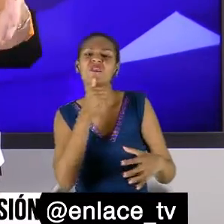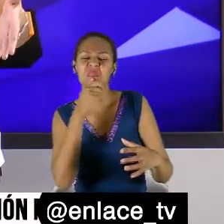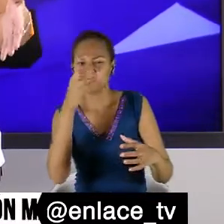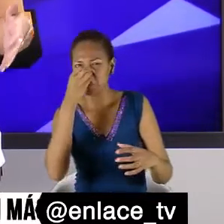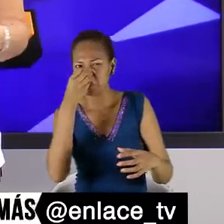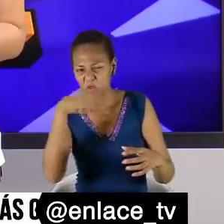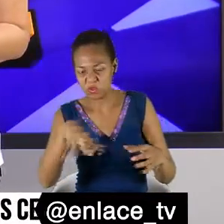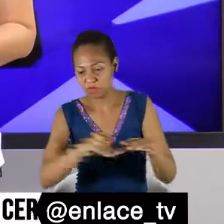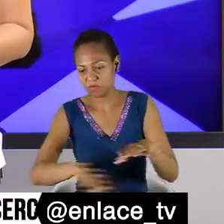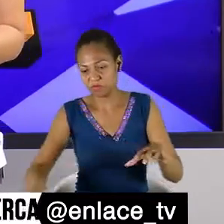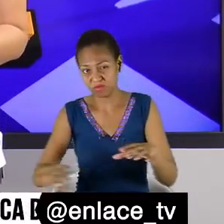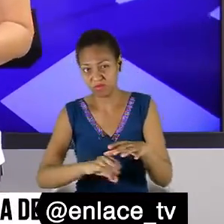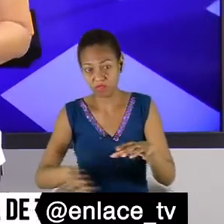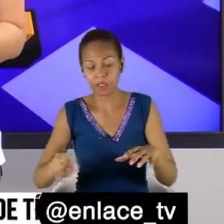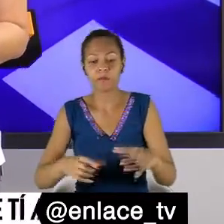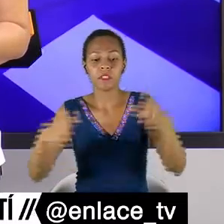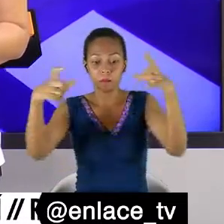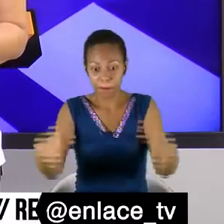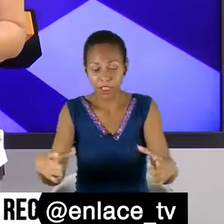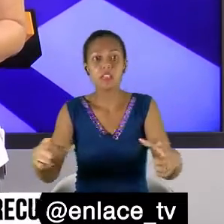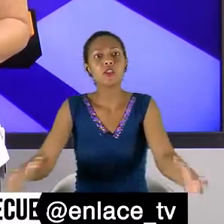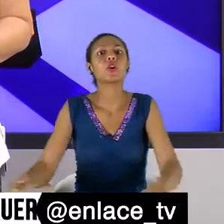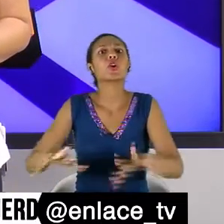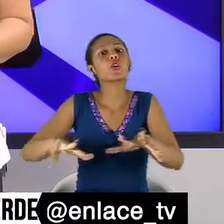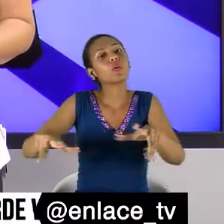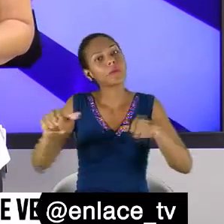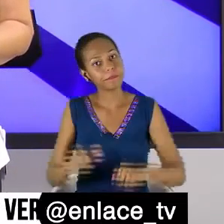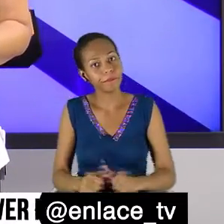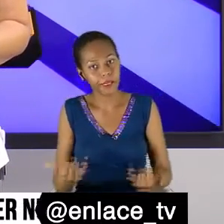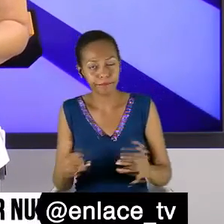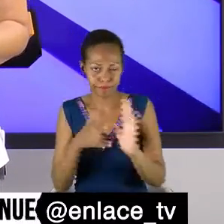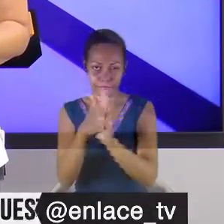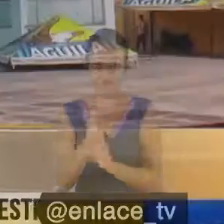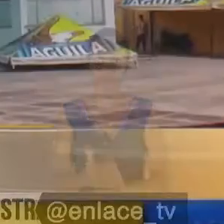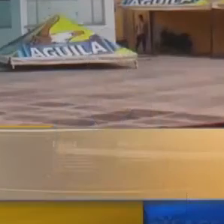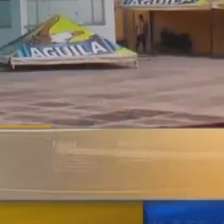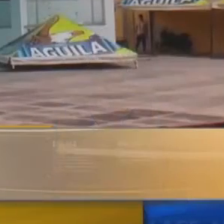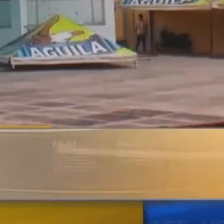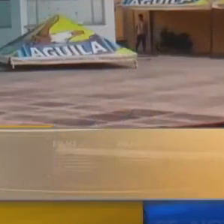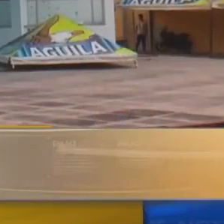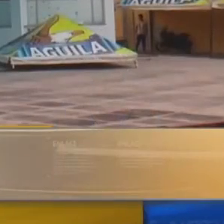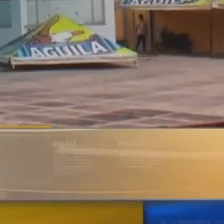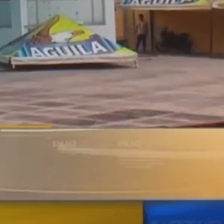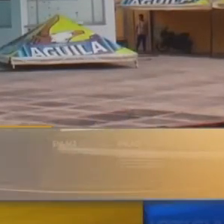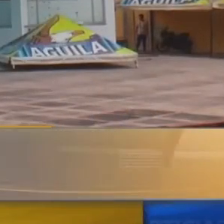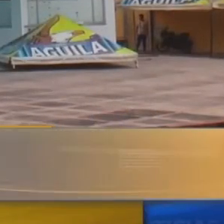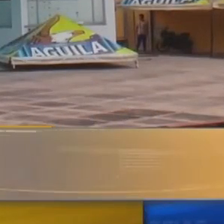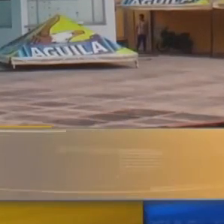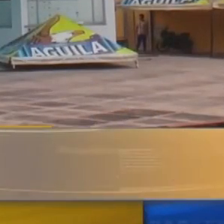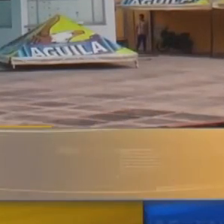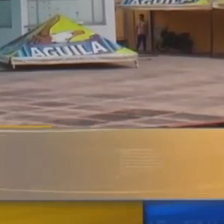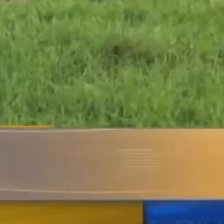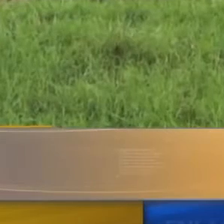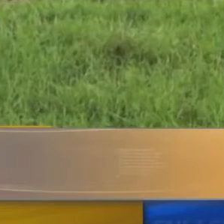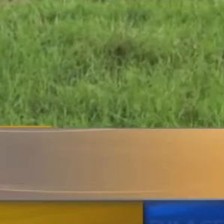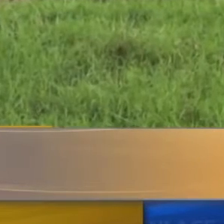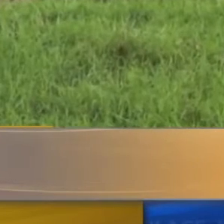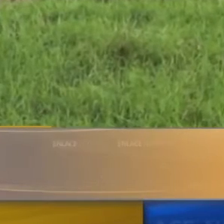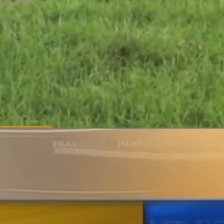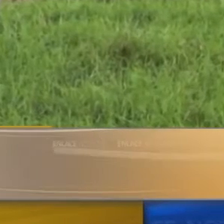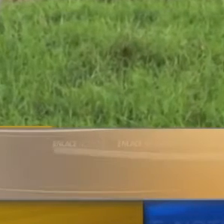día. Estas y otras informaciones serán tratadas a continuación. En su cuarto día avanza la Feria Agropecuaria y